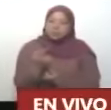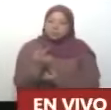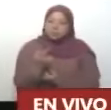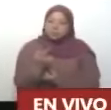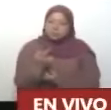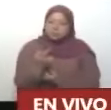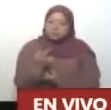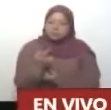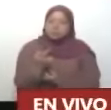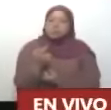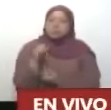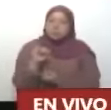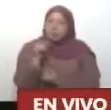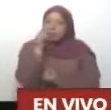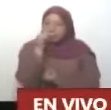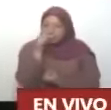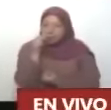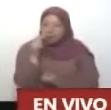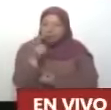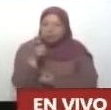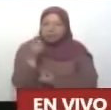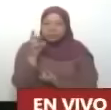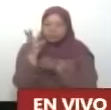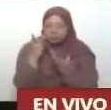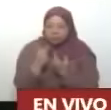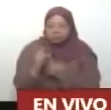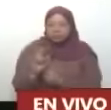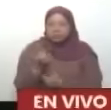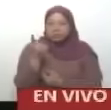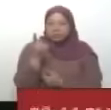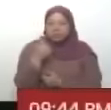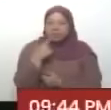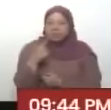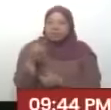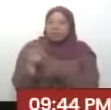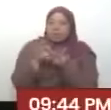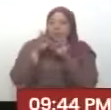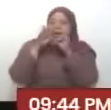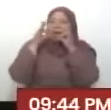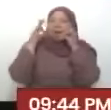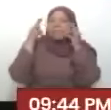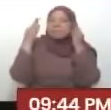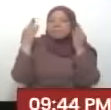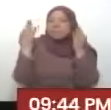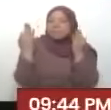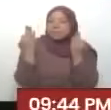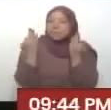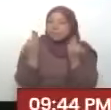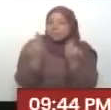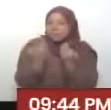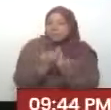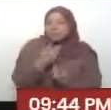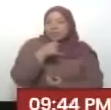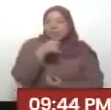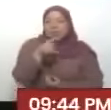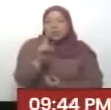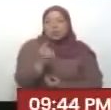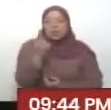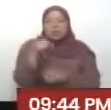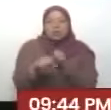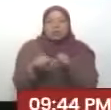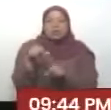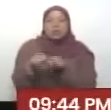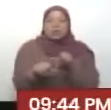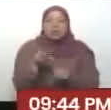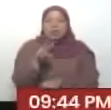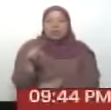Este Winston, ah, el número uno, el animador número uno del siglo